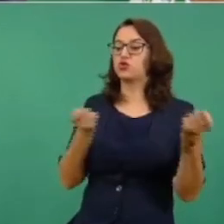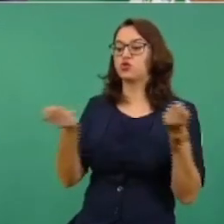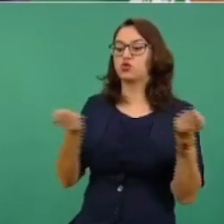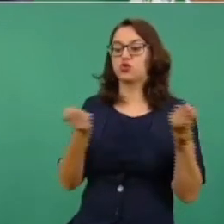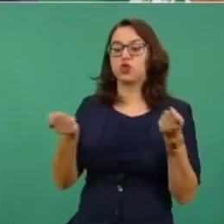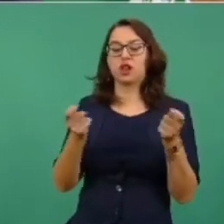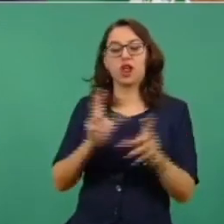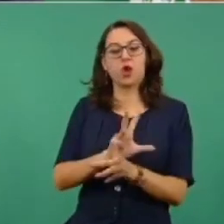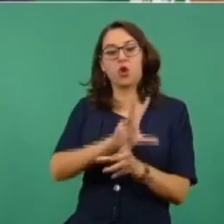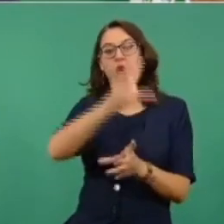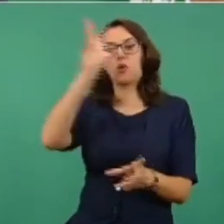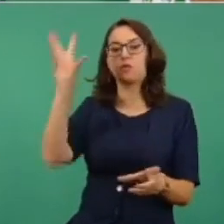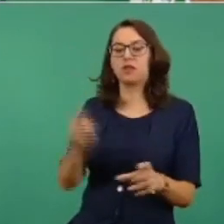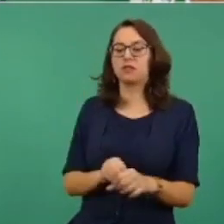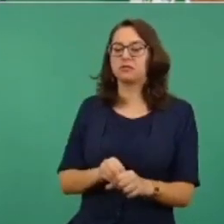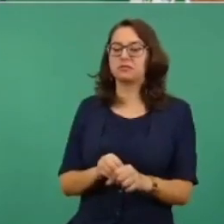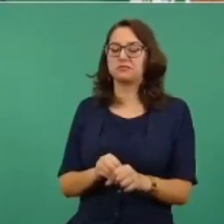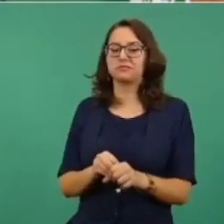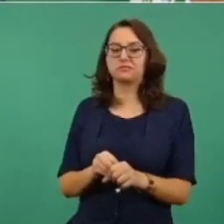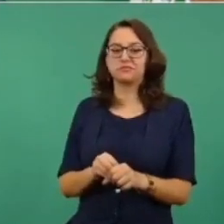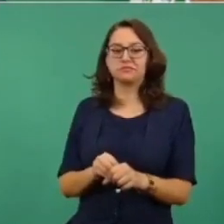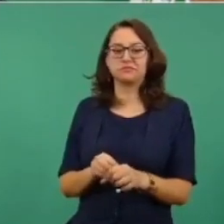pues son los que se benefician,